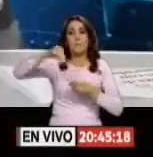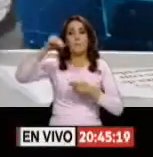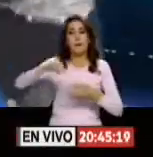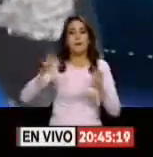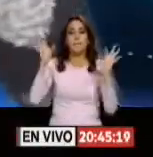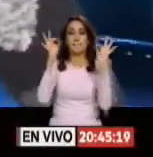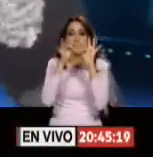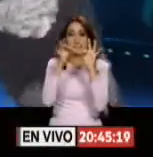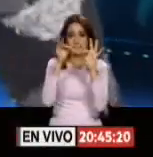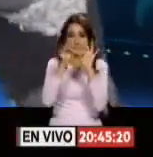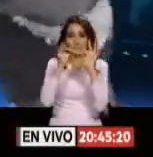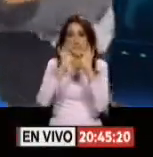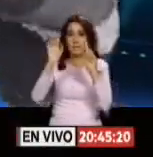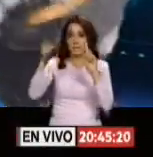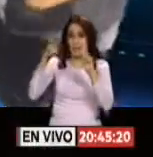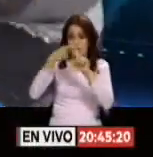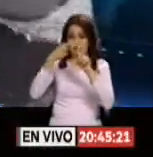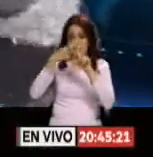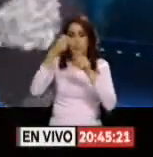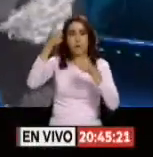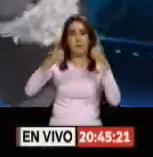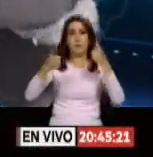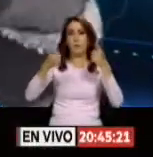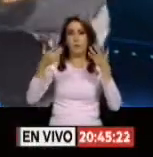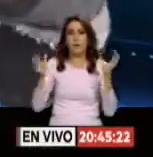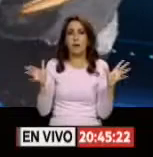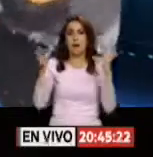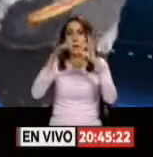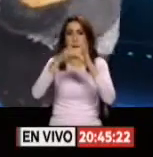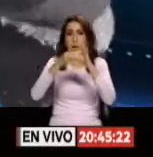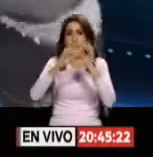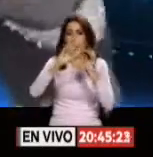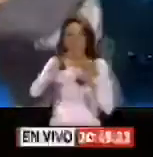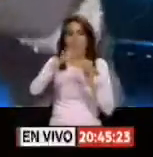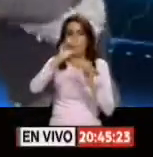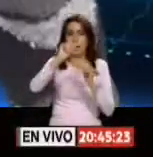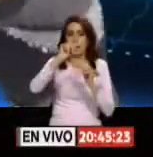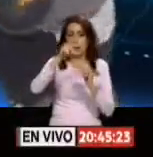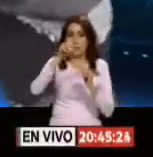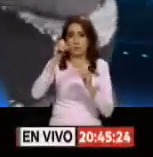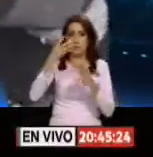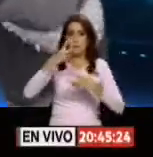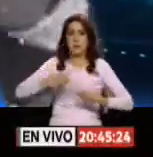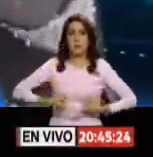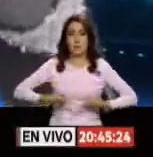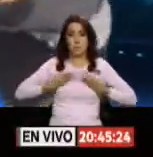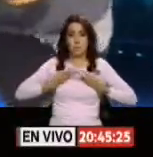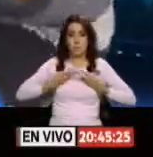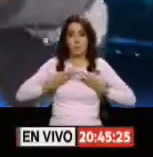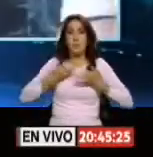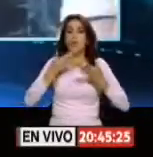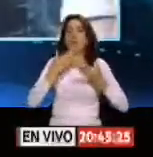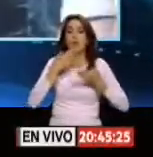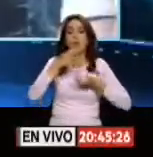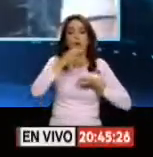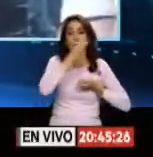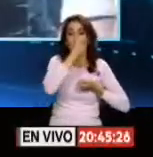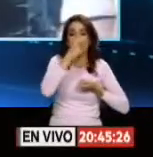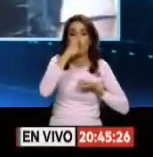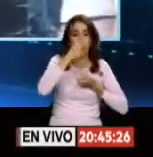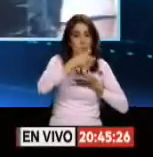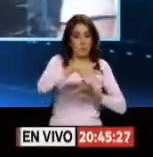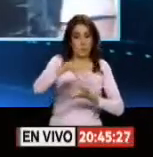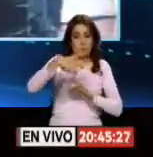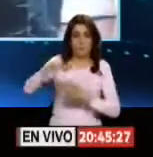TV. En el primer capítulo conoceremos la condena que recibió el Chapo Guzmán, su vida, su accionar en la delincuencia y en el cartel